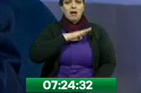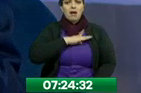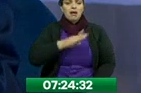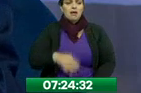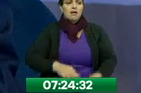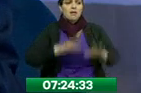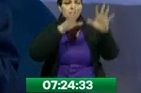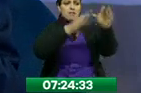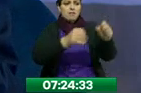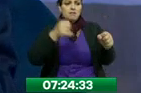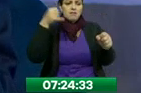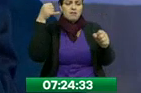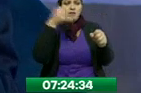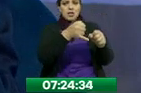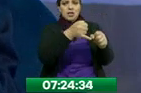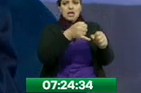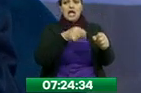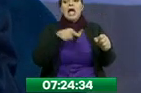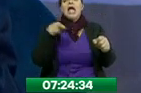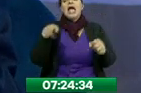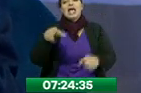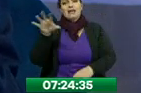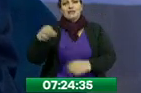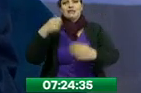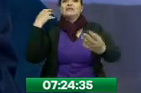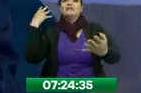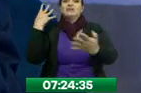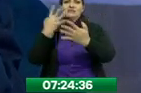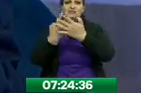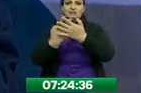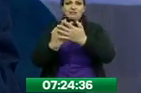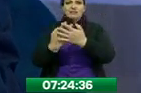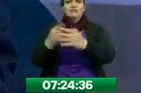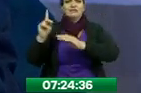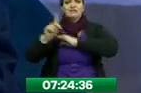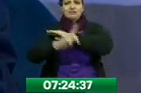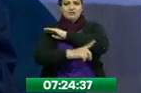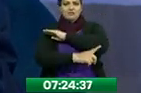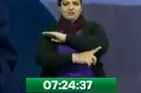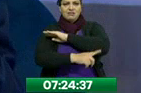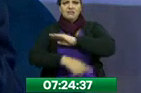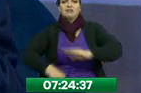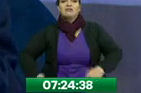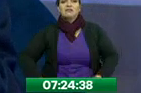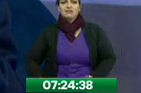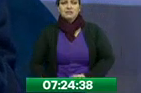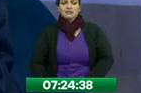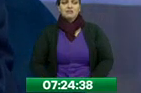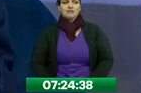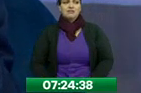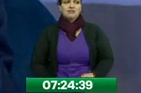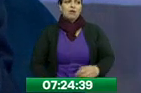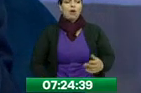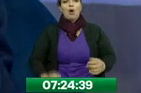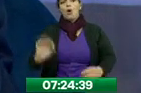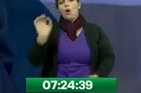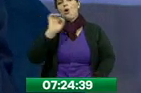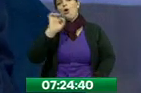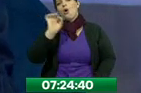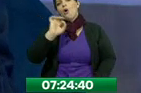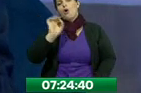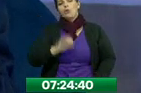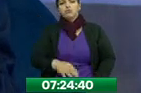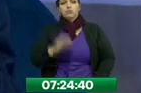con ayuda, con asistencia, inclusive en crear o agilitar mecanismos de adopción para aquel embarazo